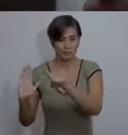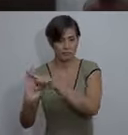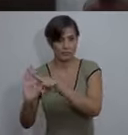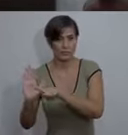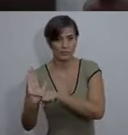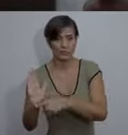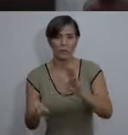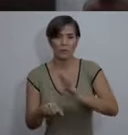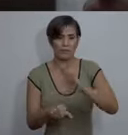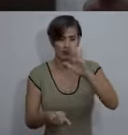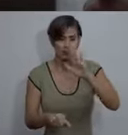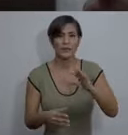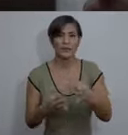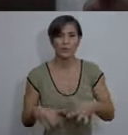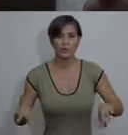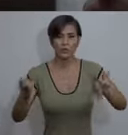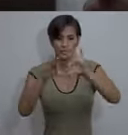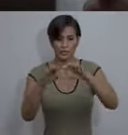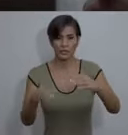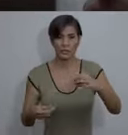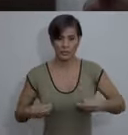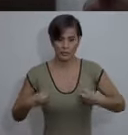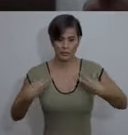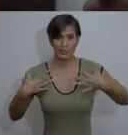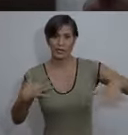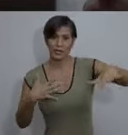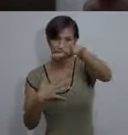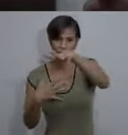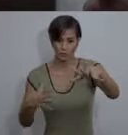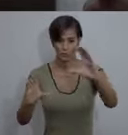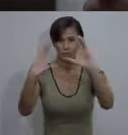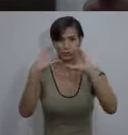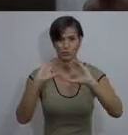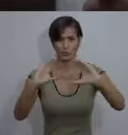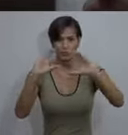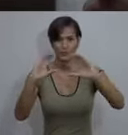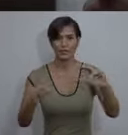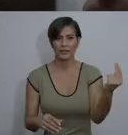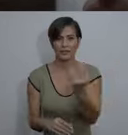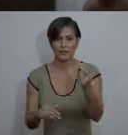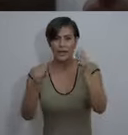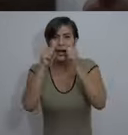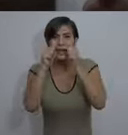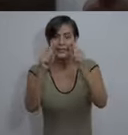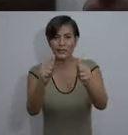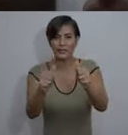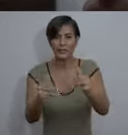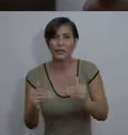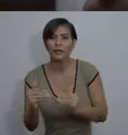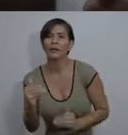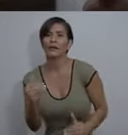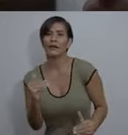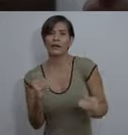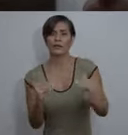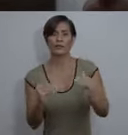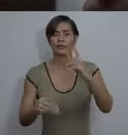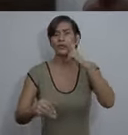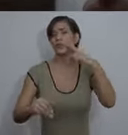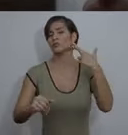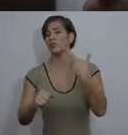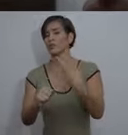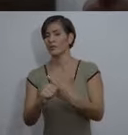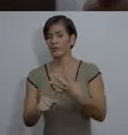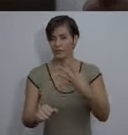prioridad sigue siendo cuidar la vida de todas y todos sin embargo es necesario atender también con un alto sentido de